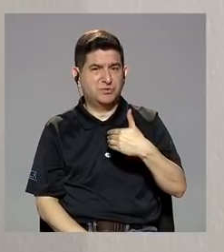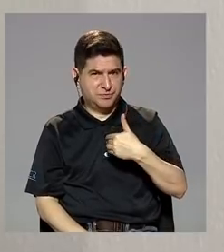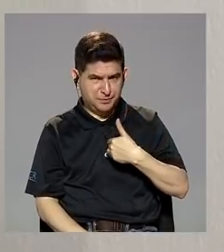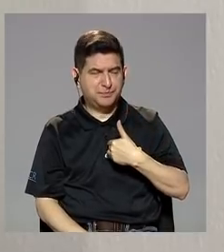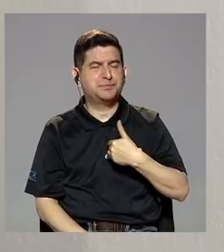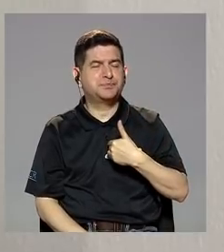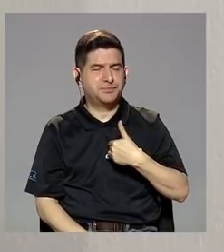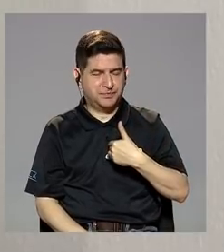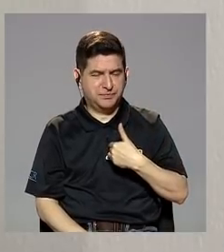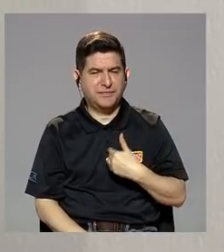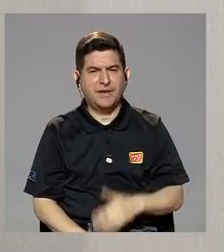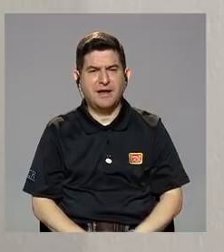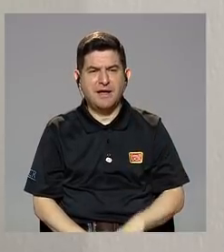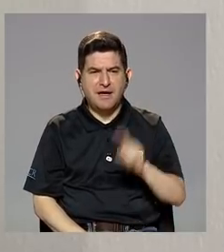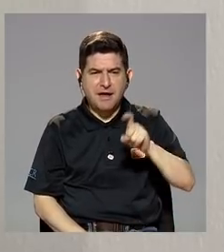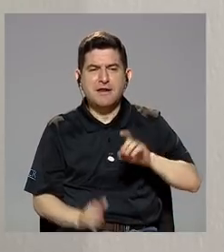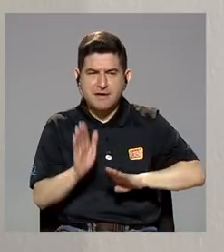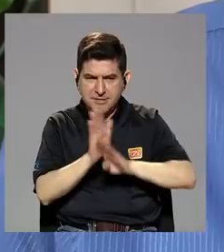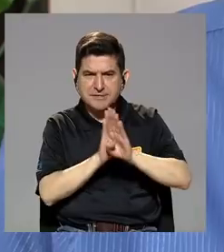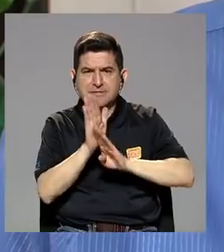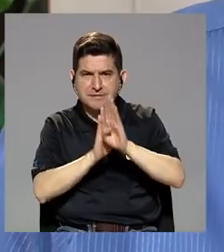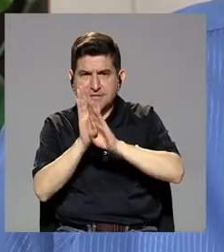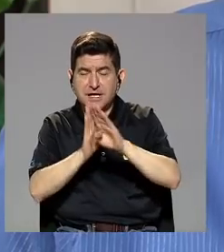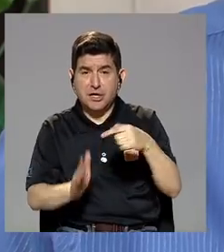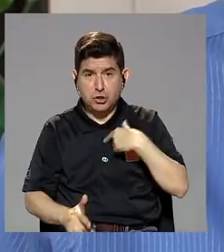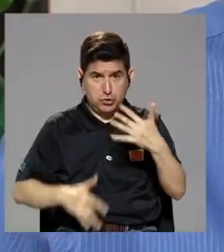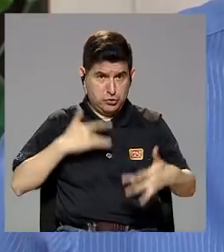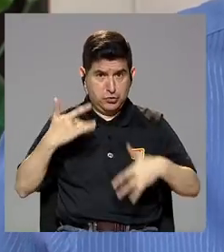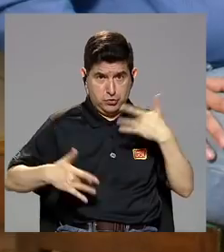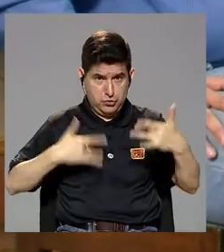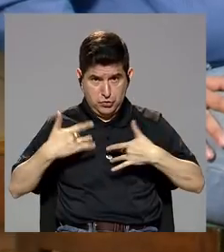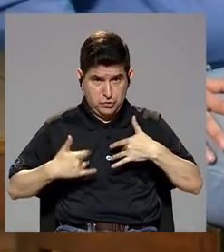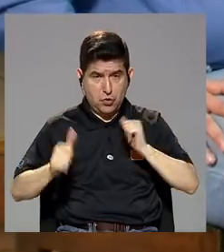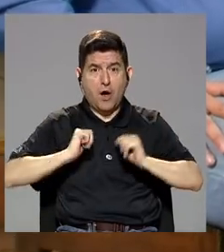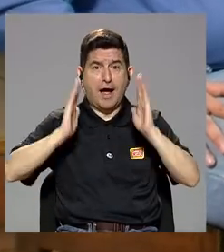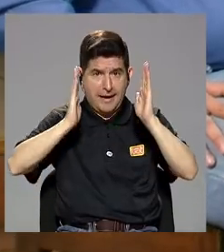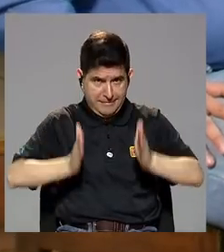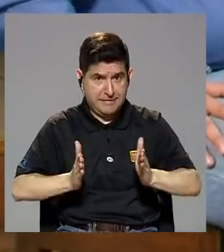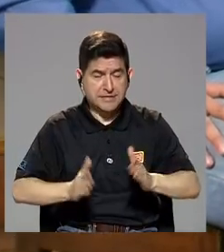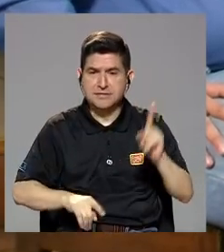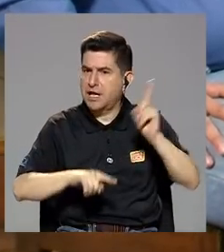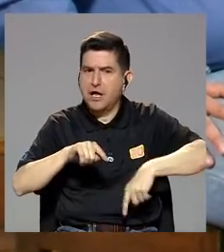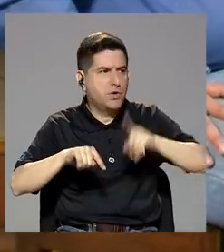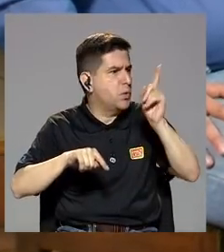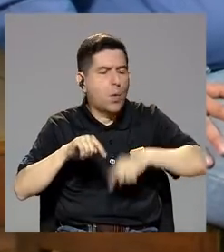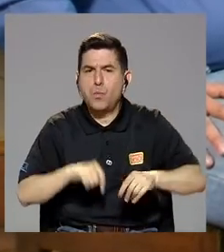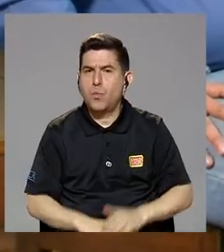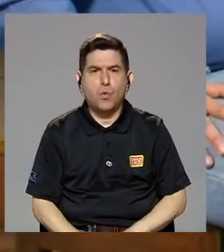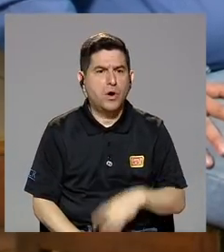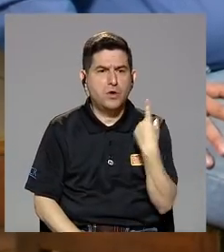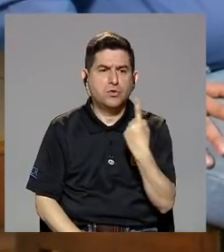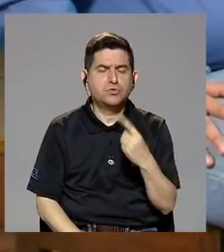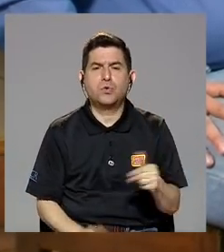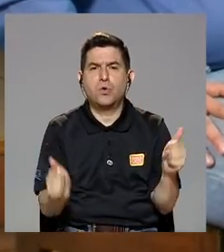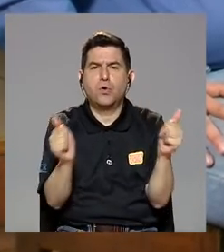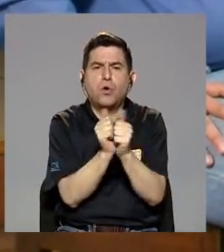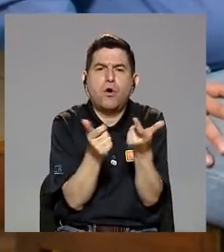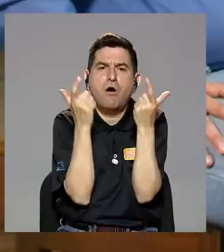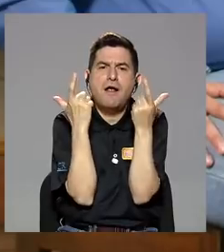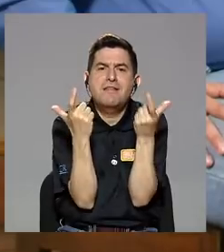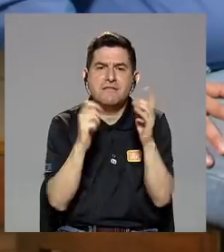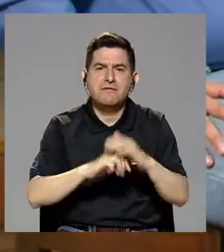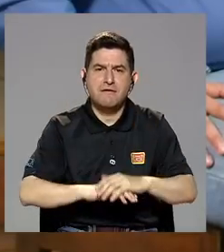que hay que desarrollarla no si yo me sensibilizó como artista yo no puedo estar al lado solamente del dinero